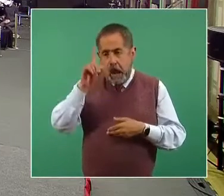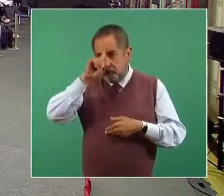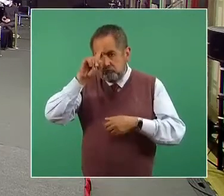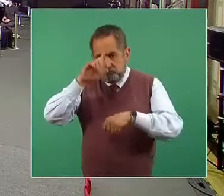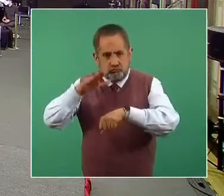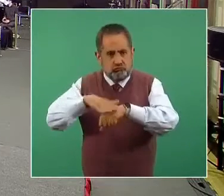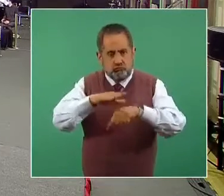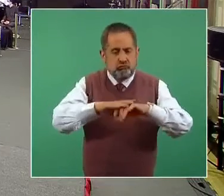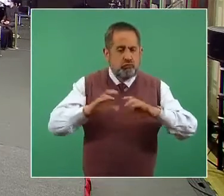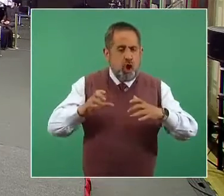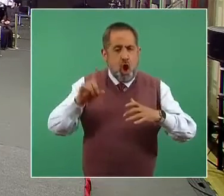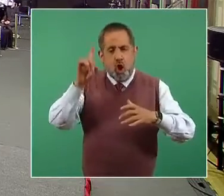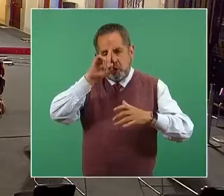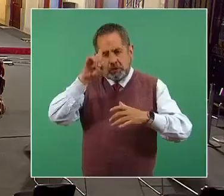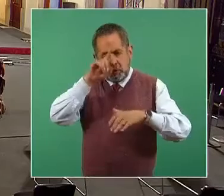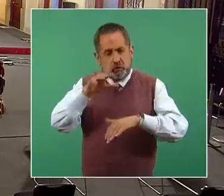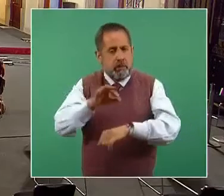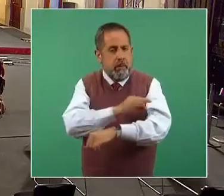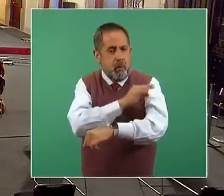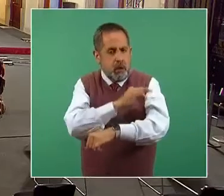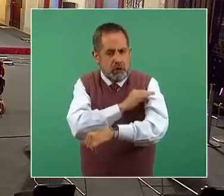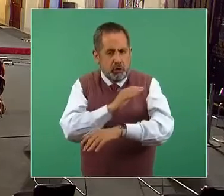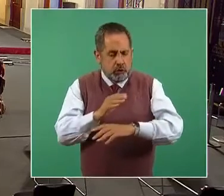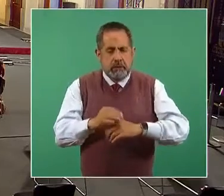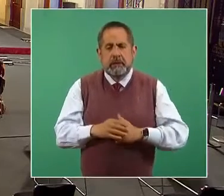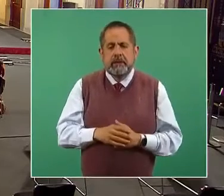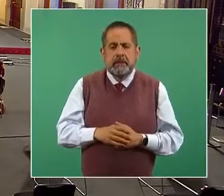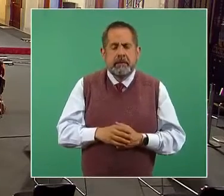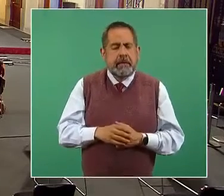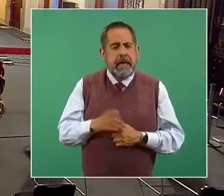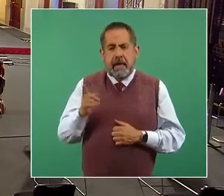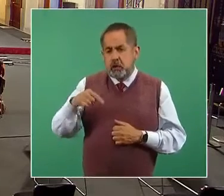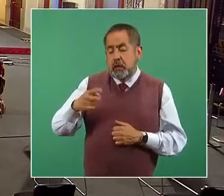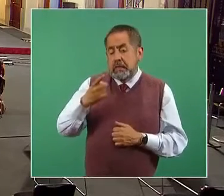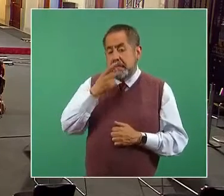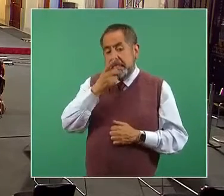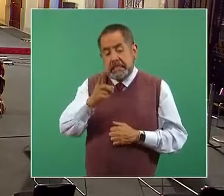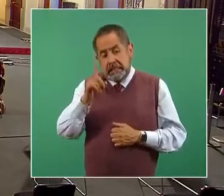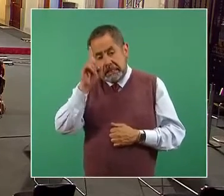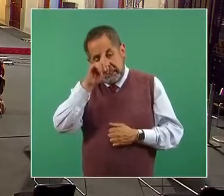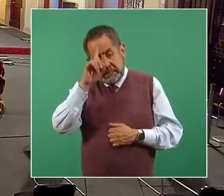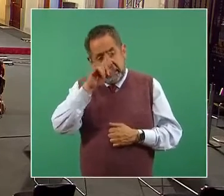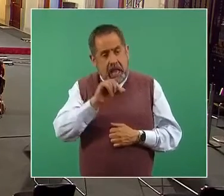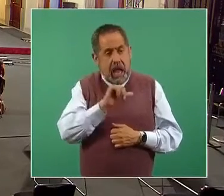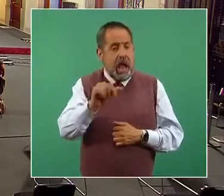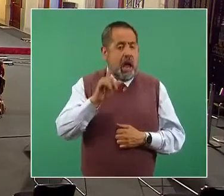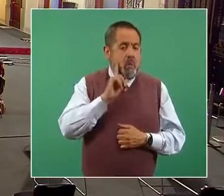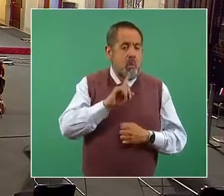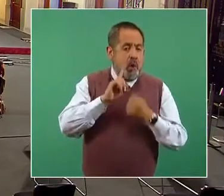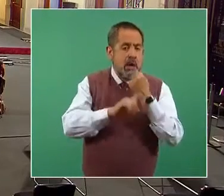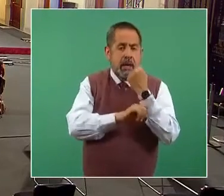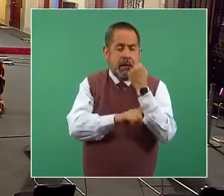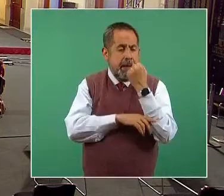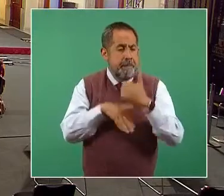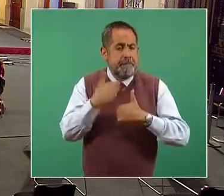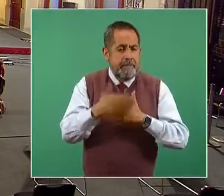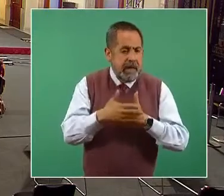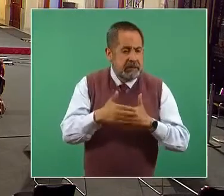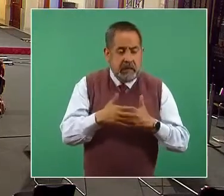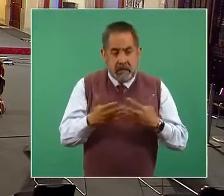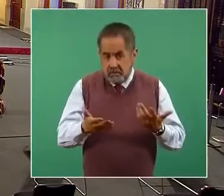del Consejo Técnico de Vacunación y sugirieron la vacunación en embarazadas. Entonces quería saber